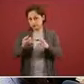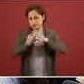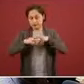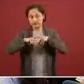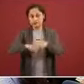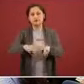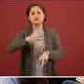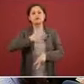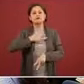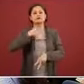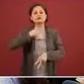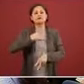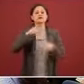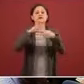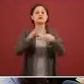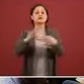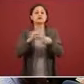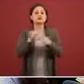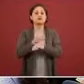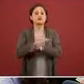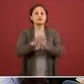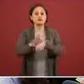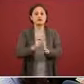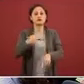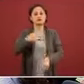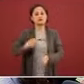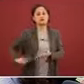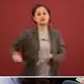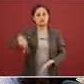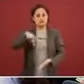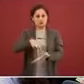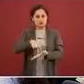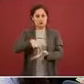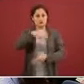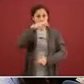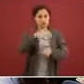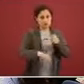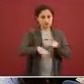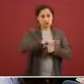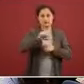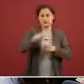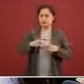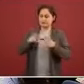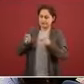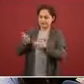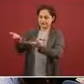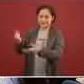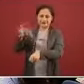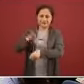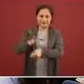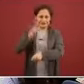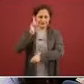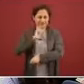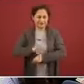presentaré el informe, me pongo de pie y enseguida le damos la palabra a la doctora Saldaña. Bienvenida.